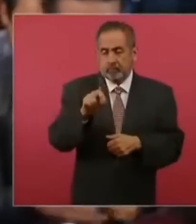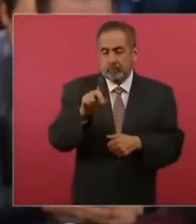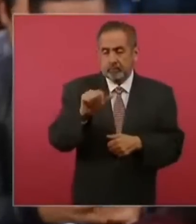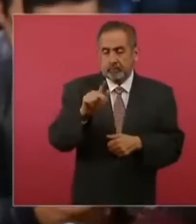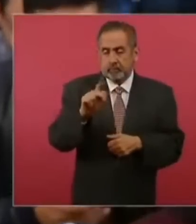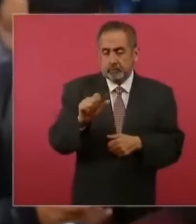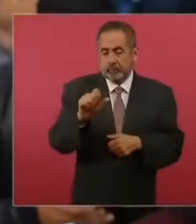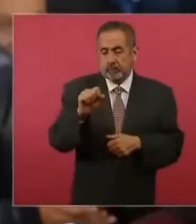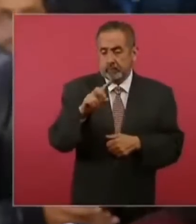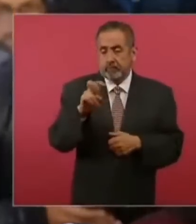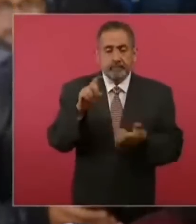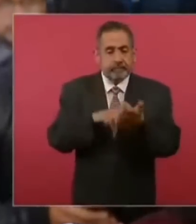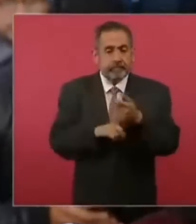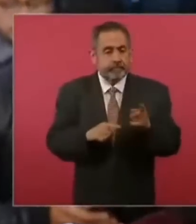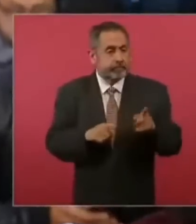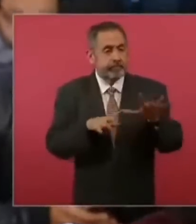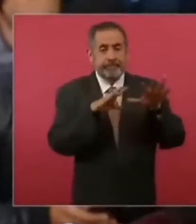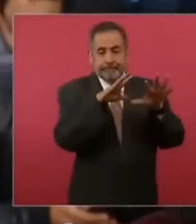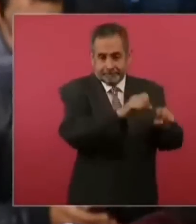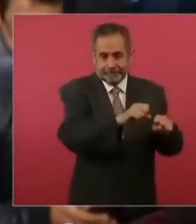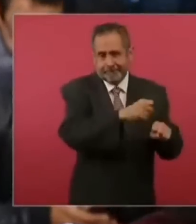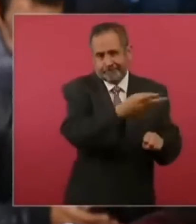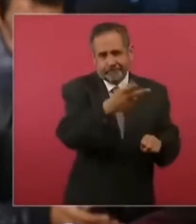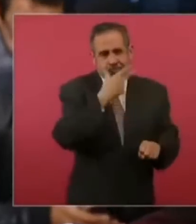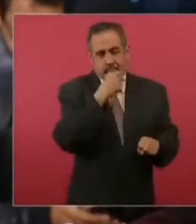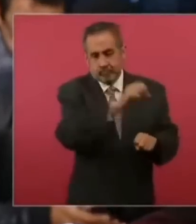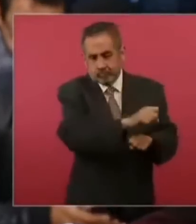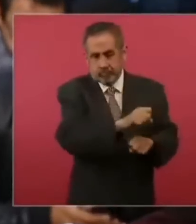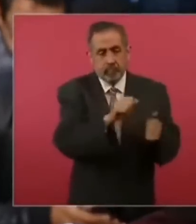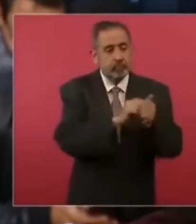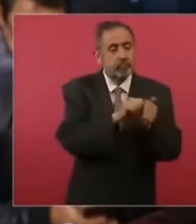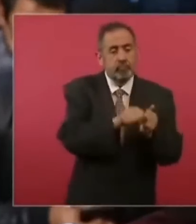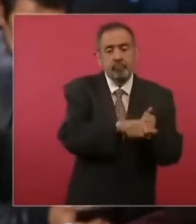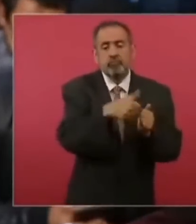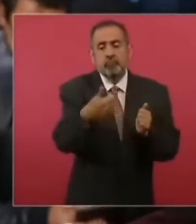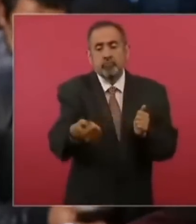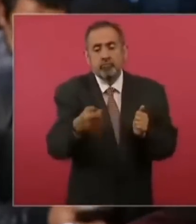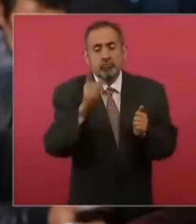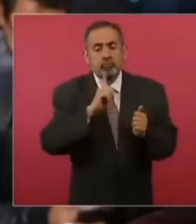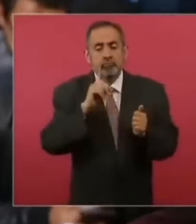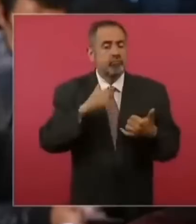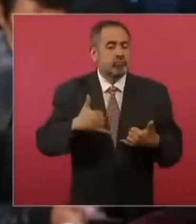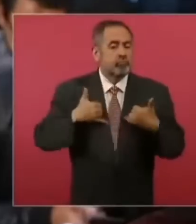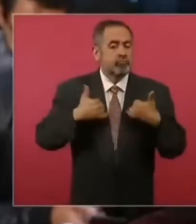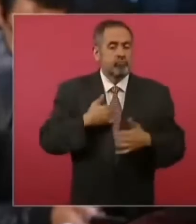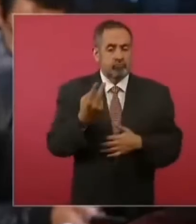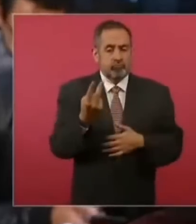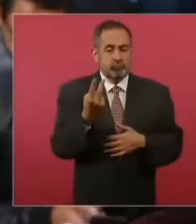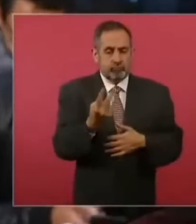donde ella, a pesar de que cuando los detienen, junto con otra joven,